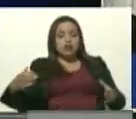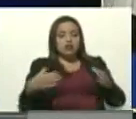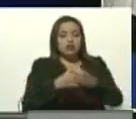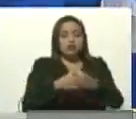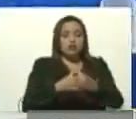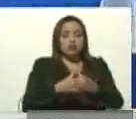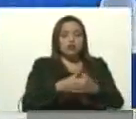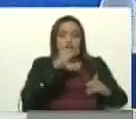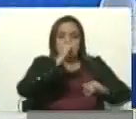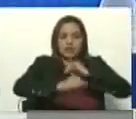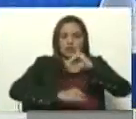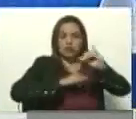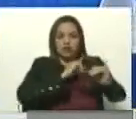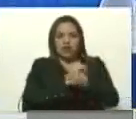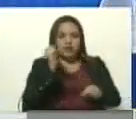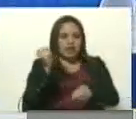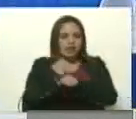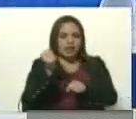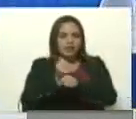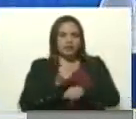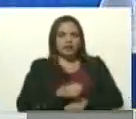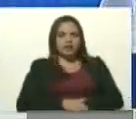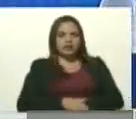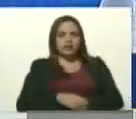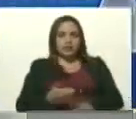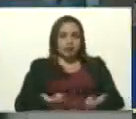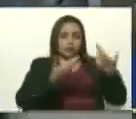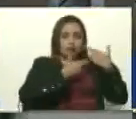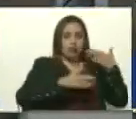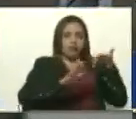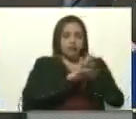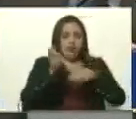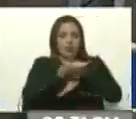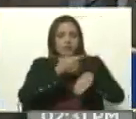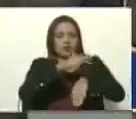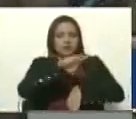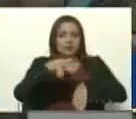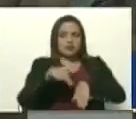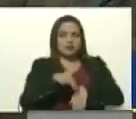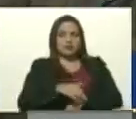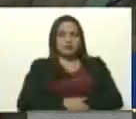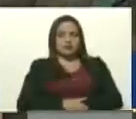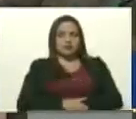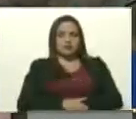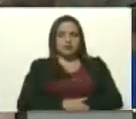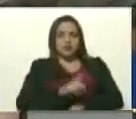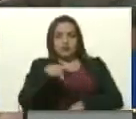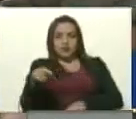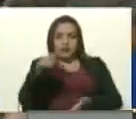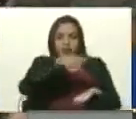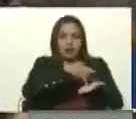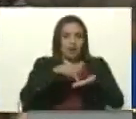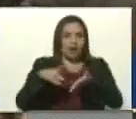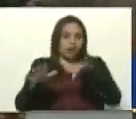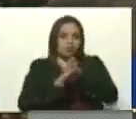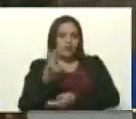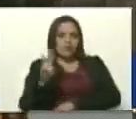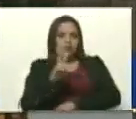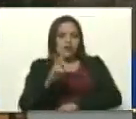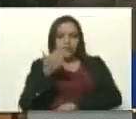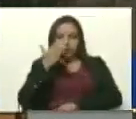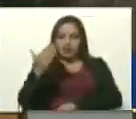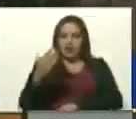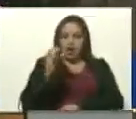Organización Internacional del Trabajo, autoridades del Ejecutivo Nacional, el representante de Venezuela ante la